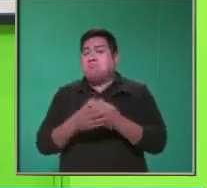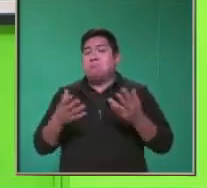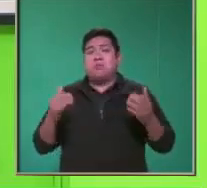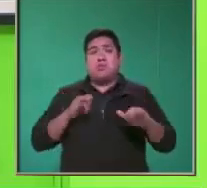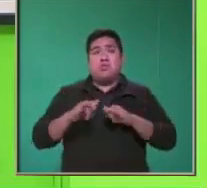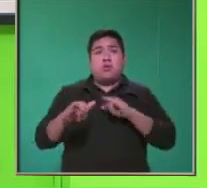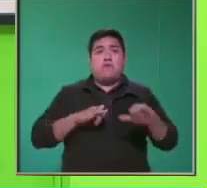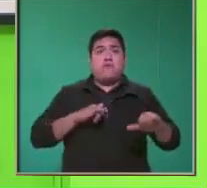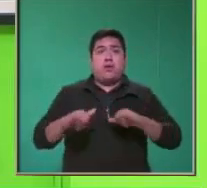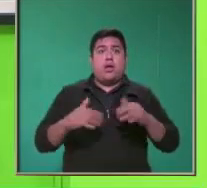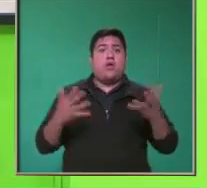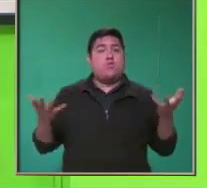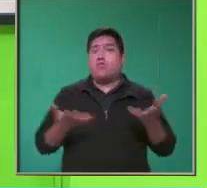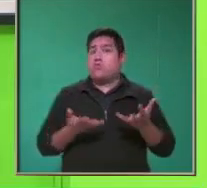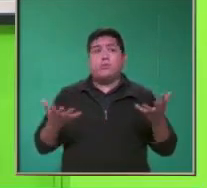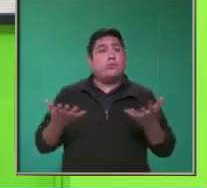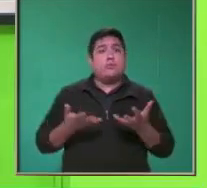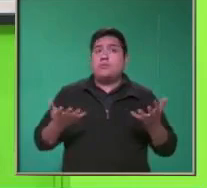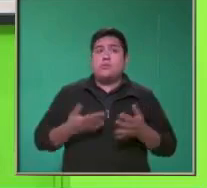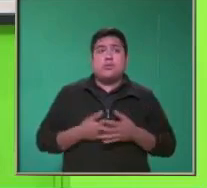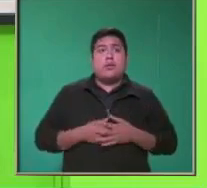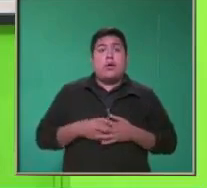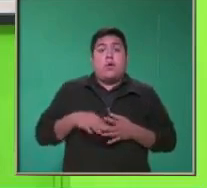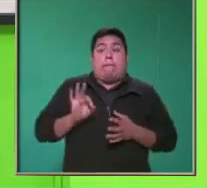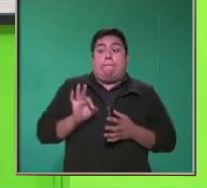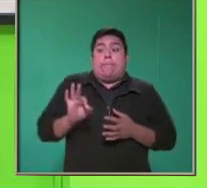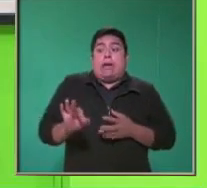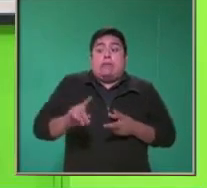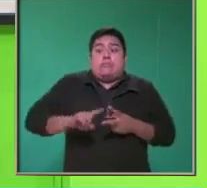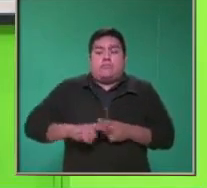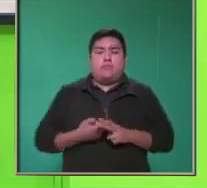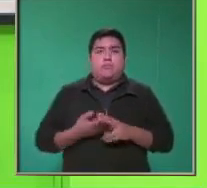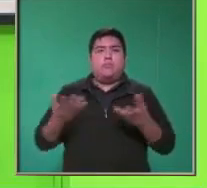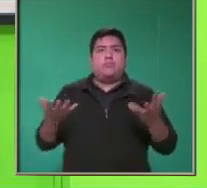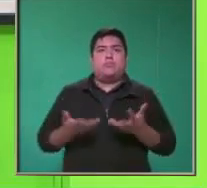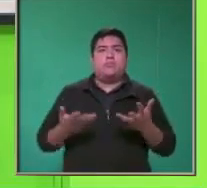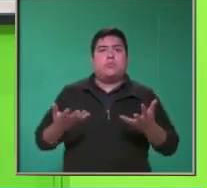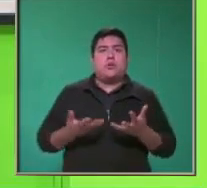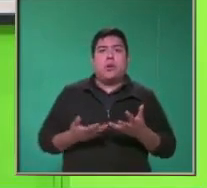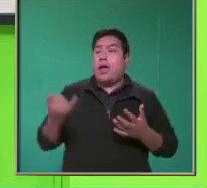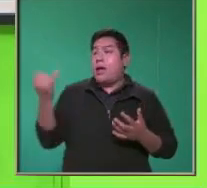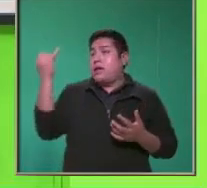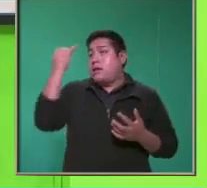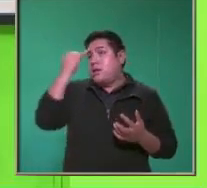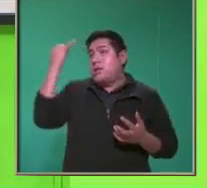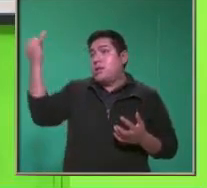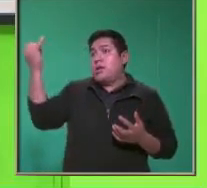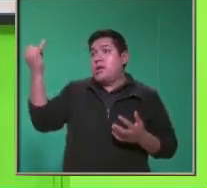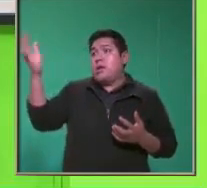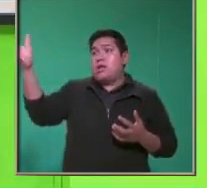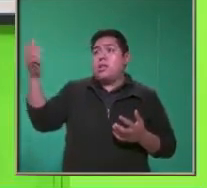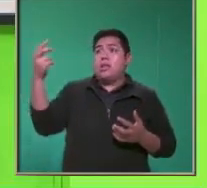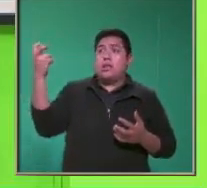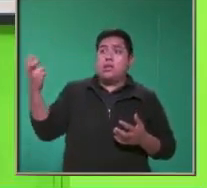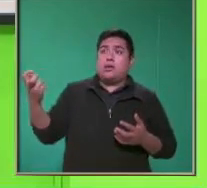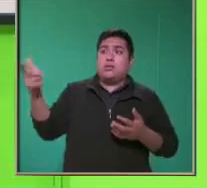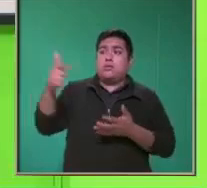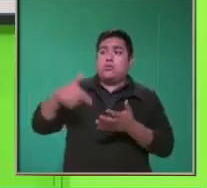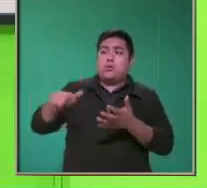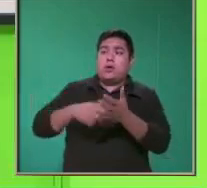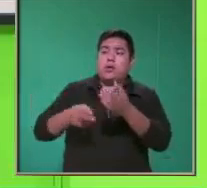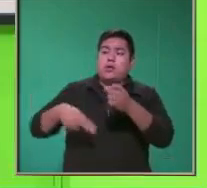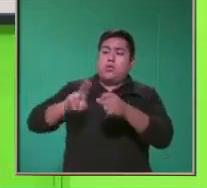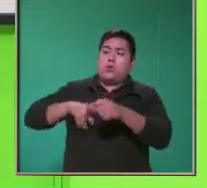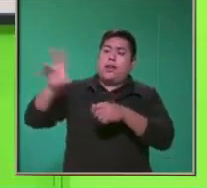geografía, o apenas lo vas a realizar en esta semana, sería una buena idea tomar nota de estas regiones